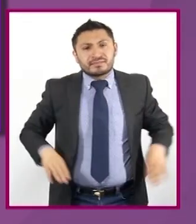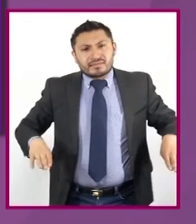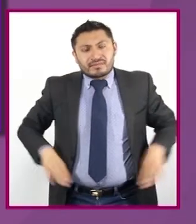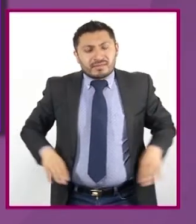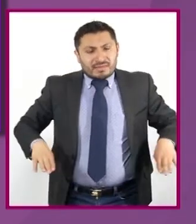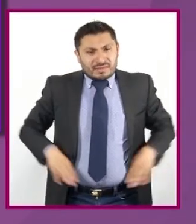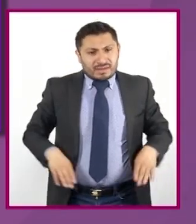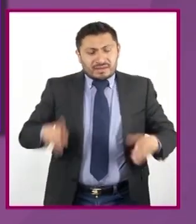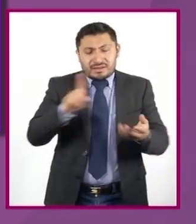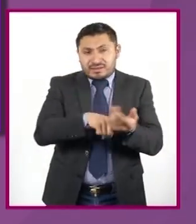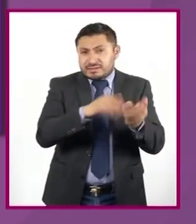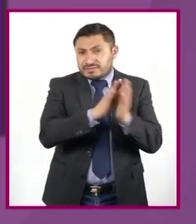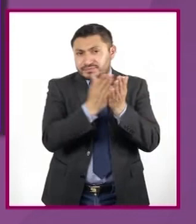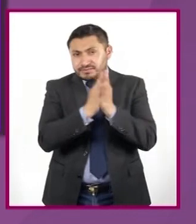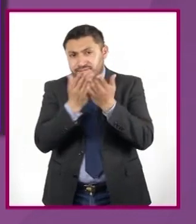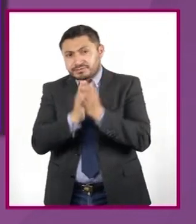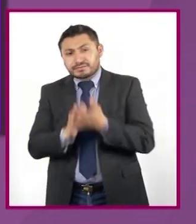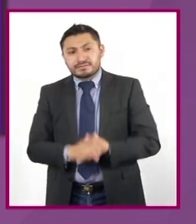libros,